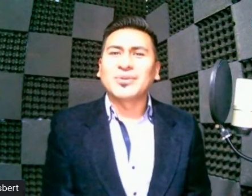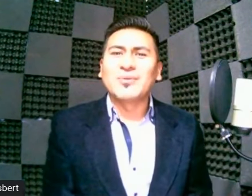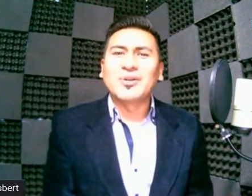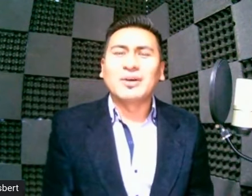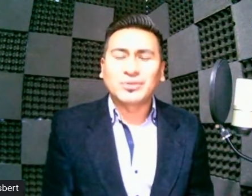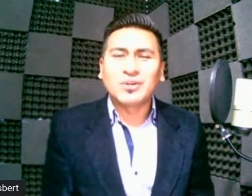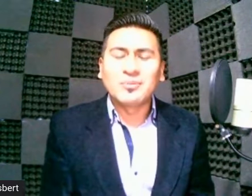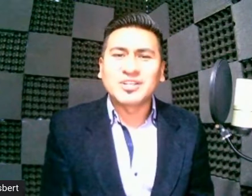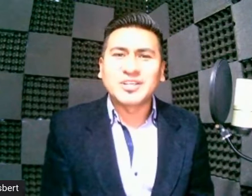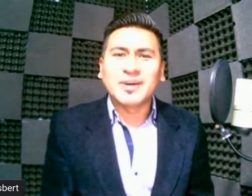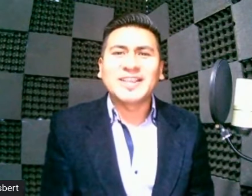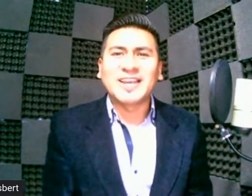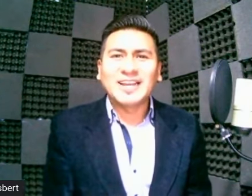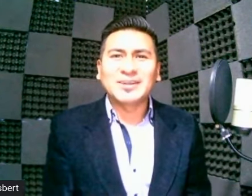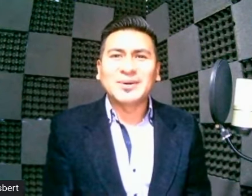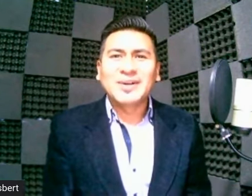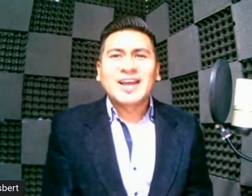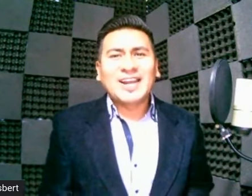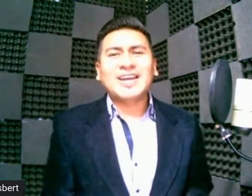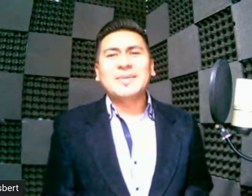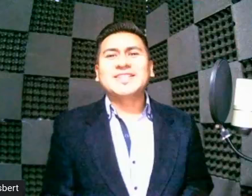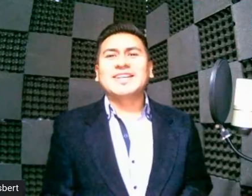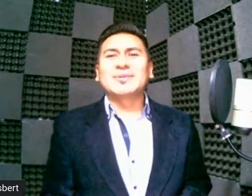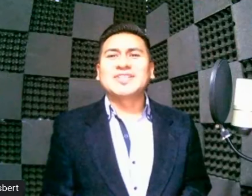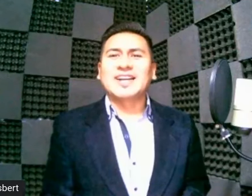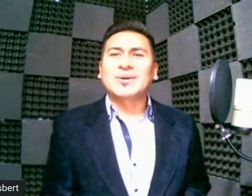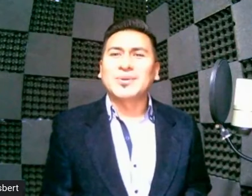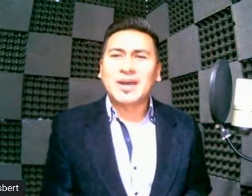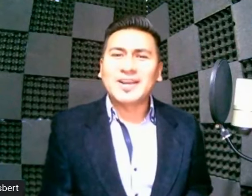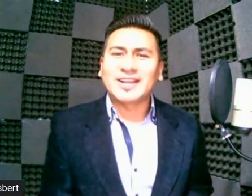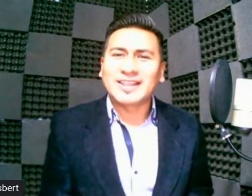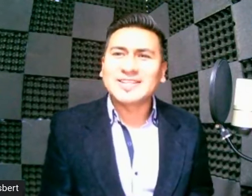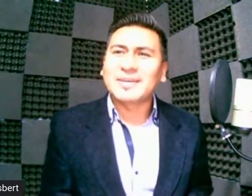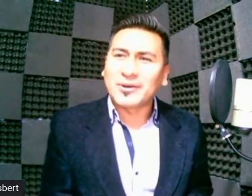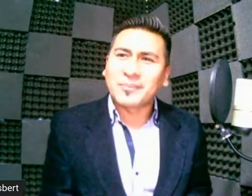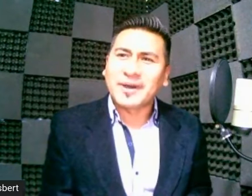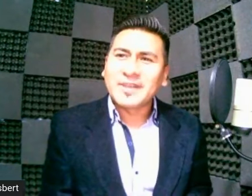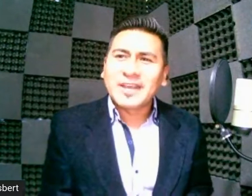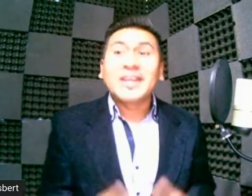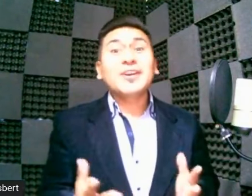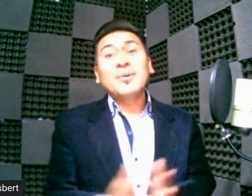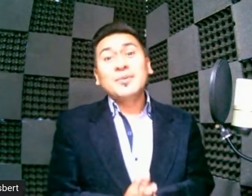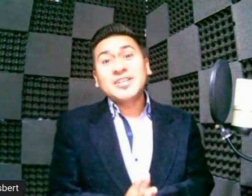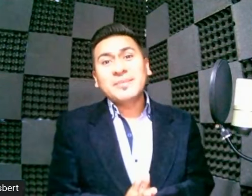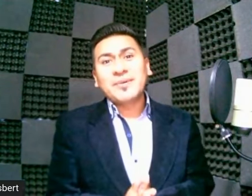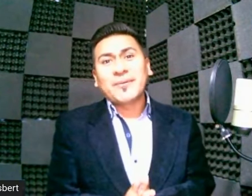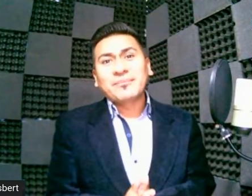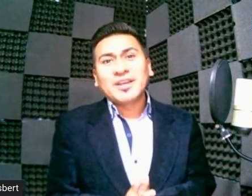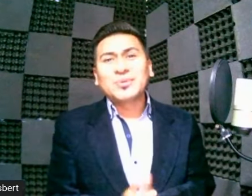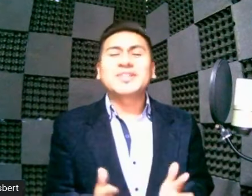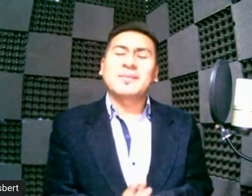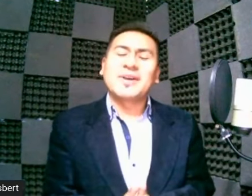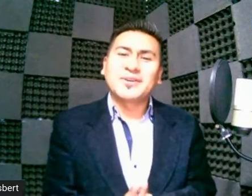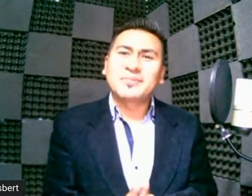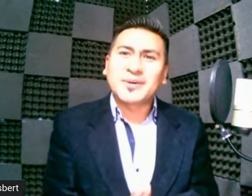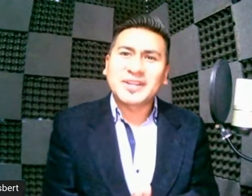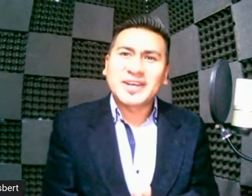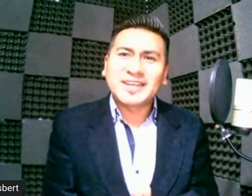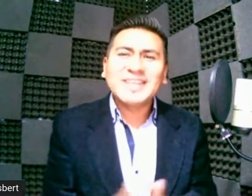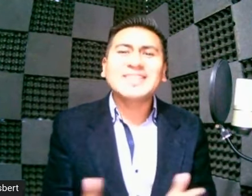Gobierno Autónomo Municipal de El Alto, a la cabeza de nuestra honorable alcaldesa Eva Copa. Y como municipio, nuestra